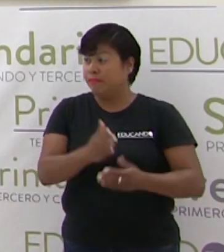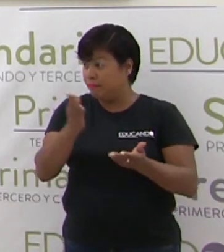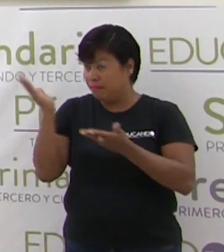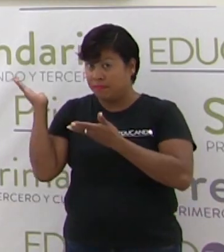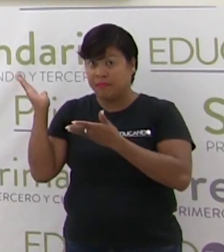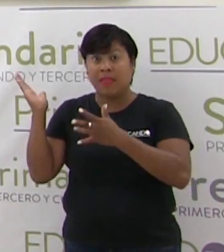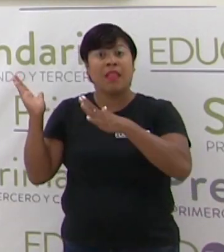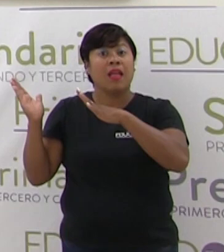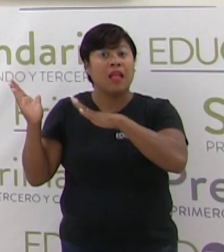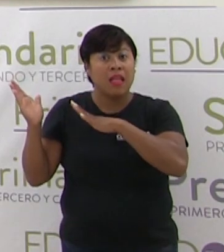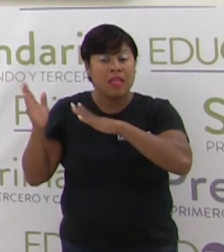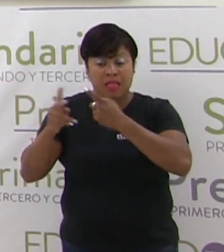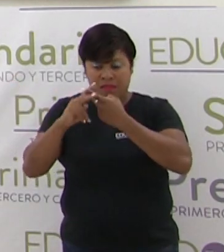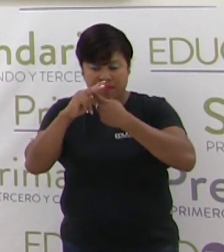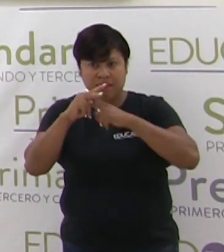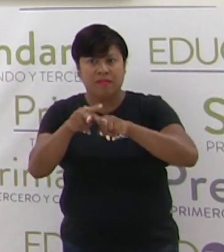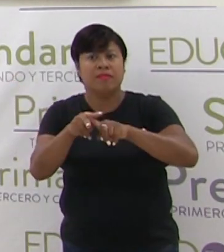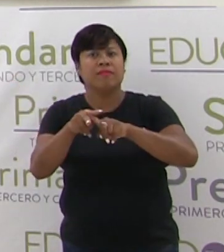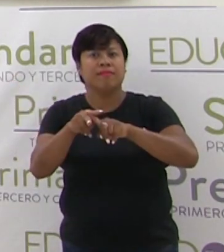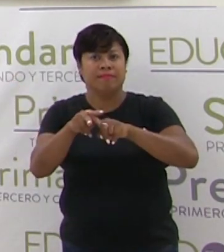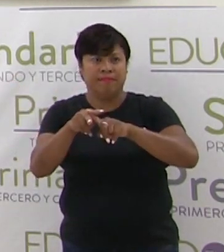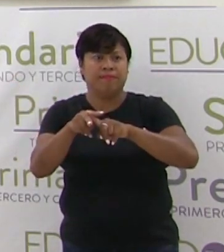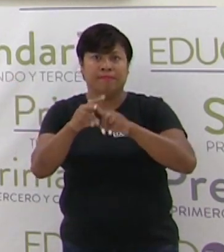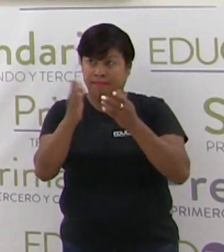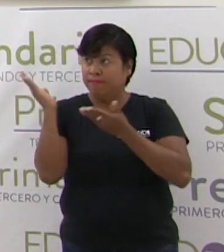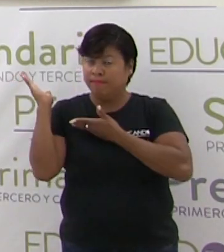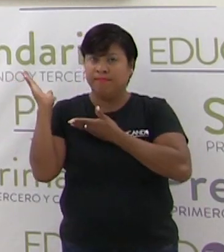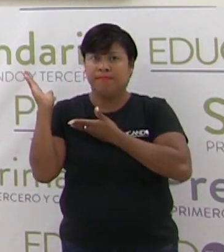Hay un inicio, aquí está,